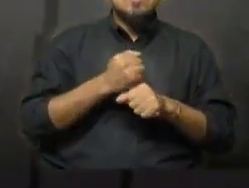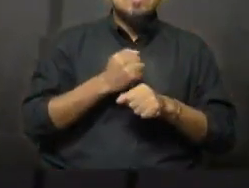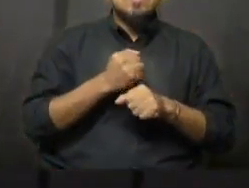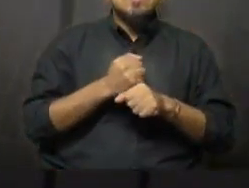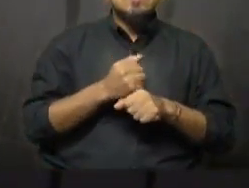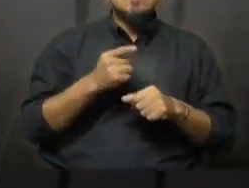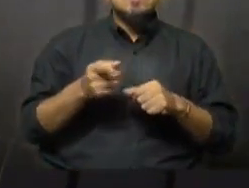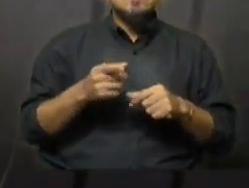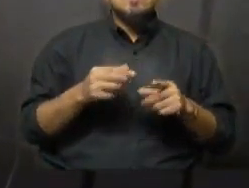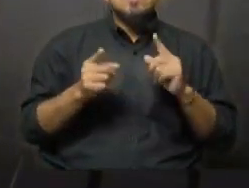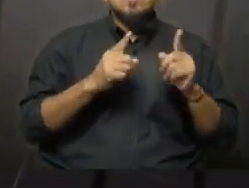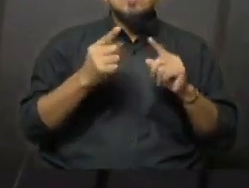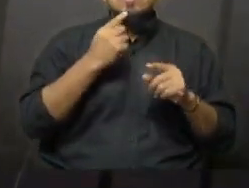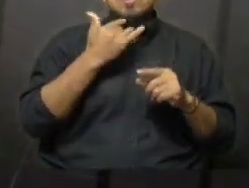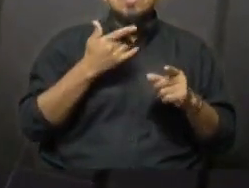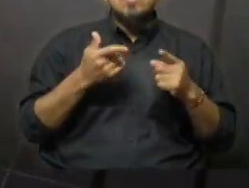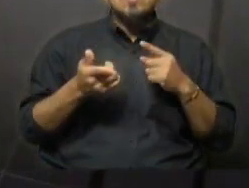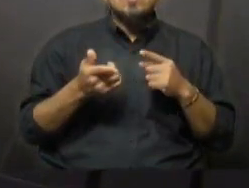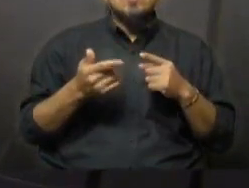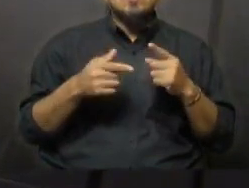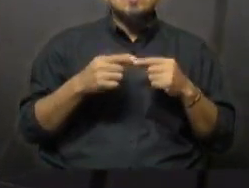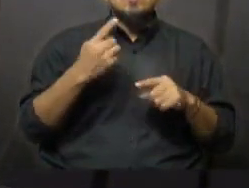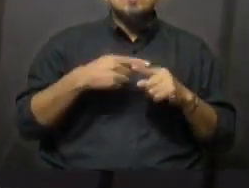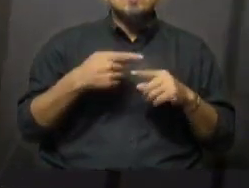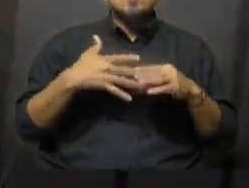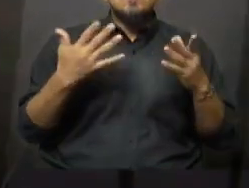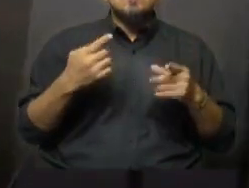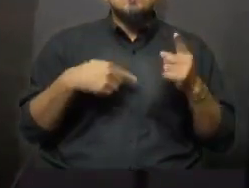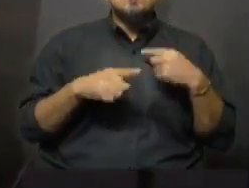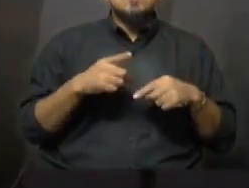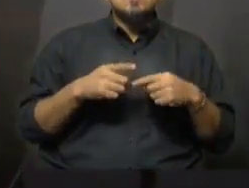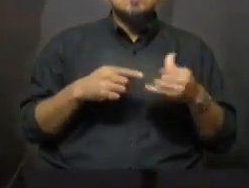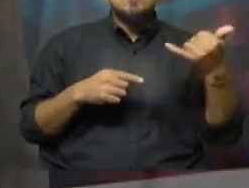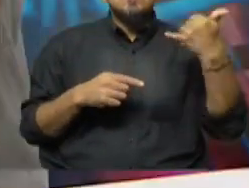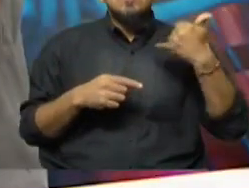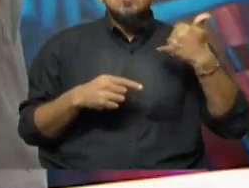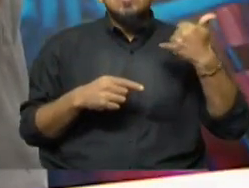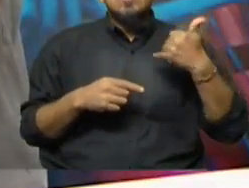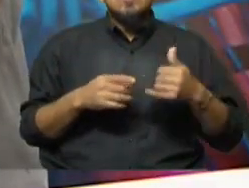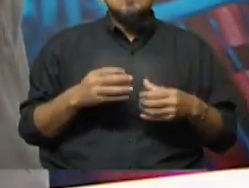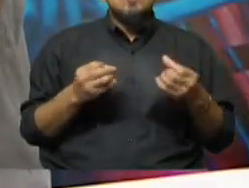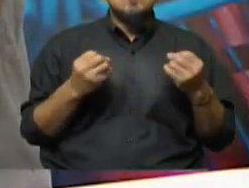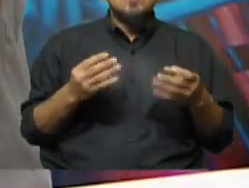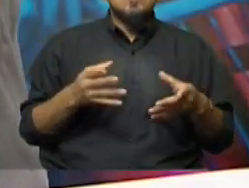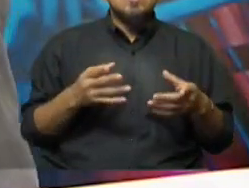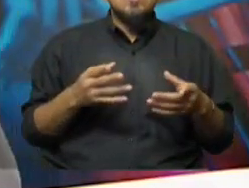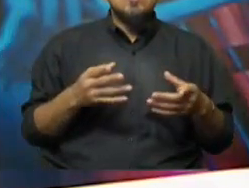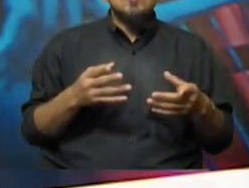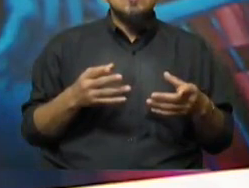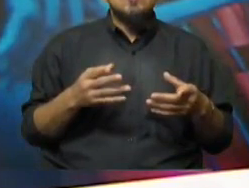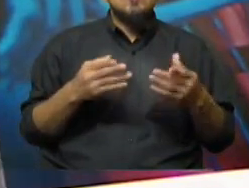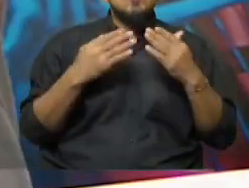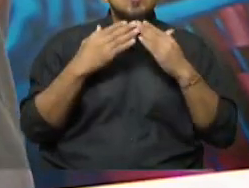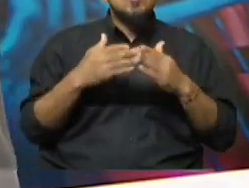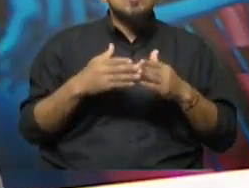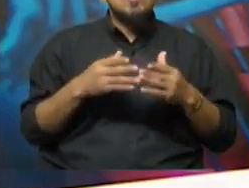y dan algunos ejemplos, ¿no?, de algunos de los festivales. Pero bueno, me gustaría que me cuenten un poco, yo recién fuera de cámara uh-huh. les preguntaba, más